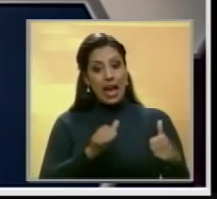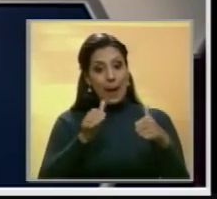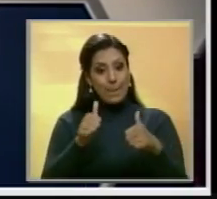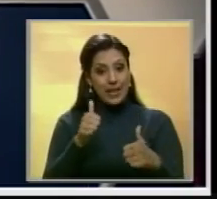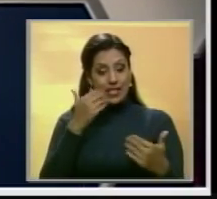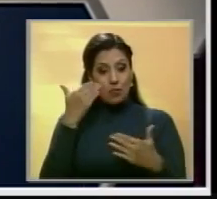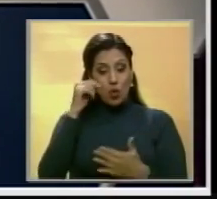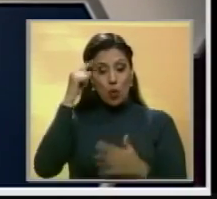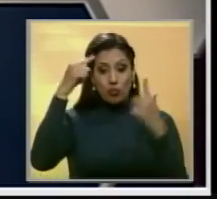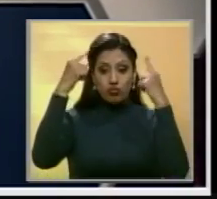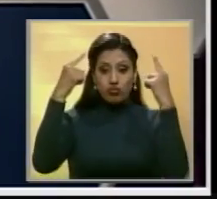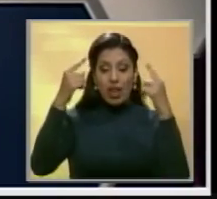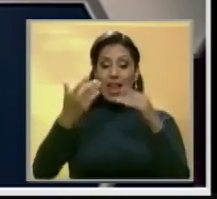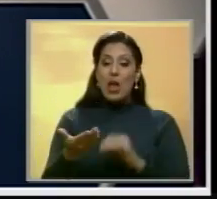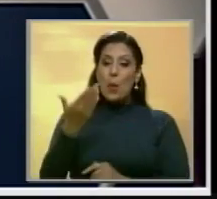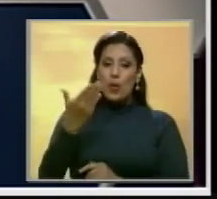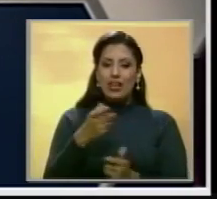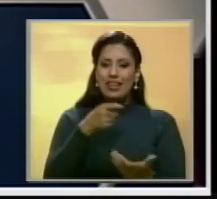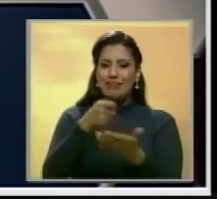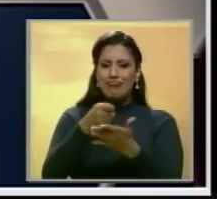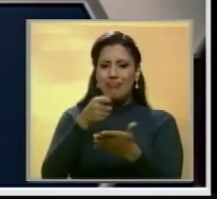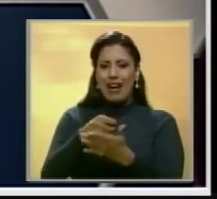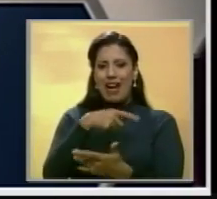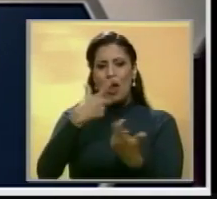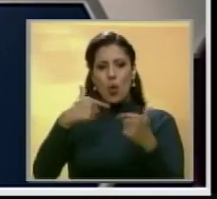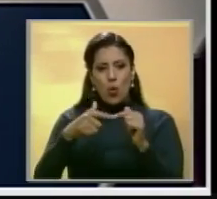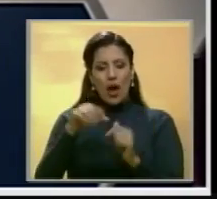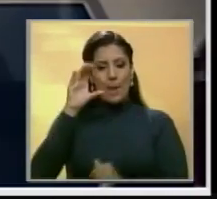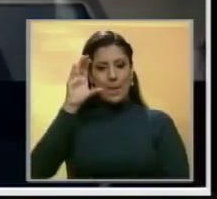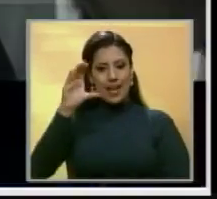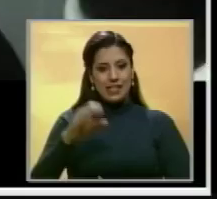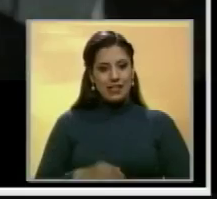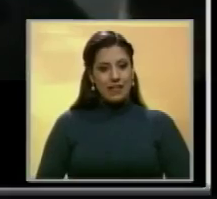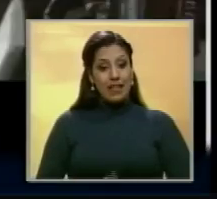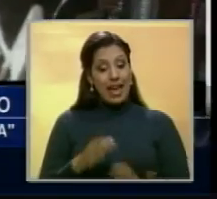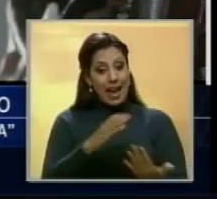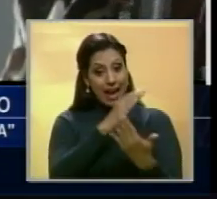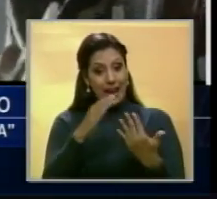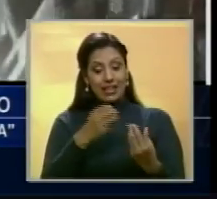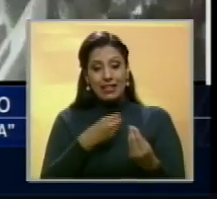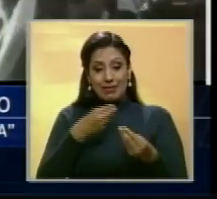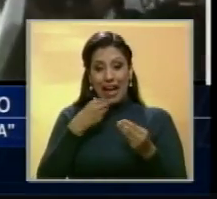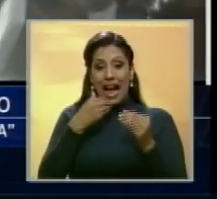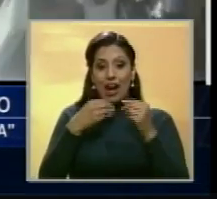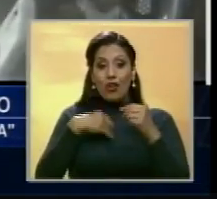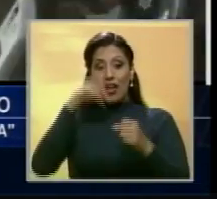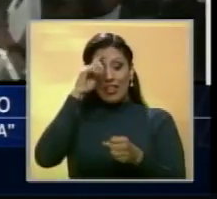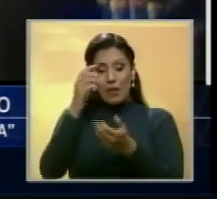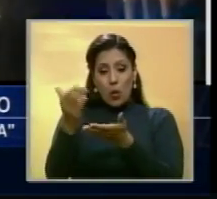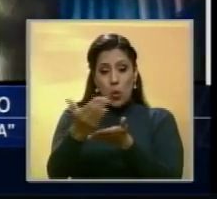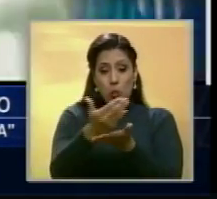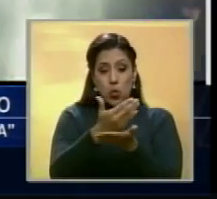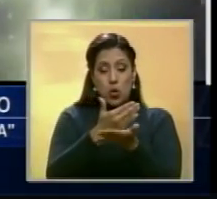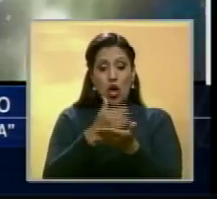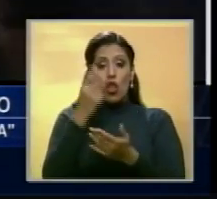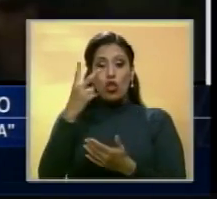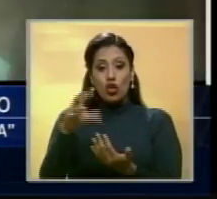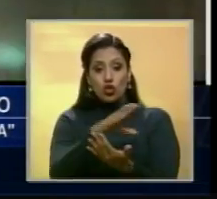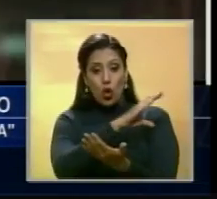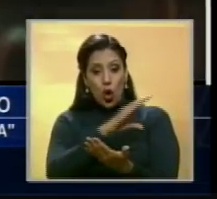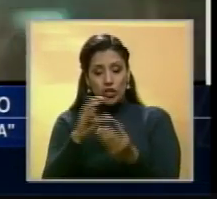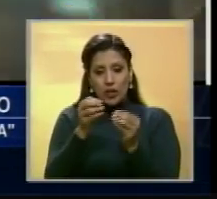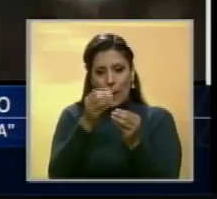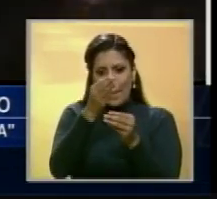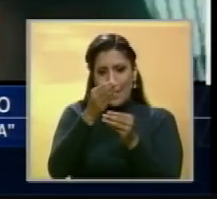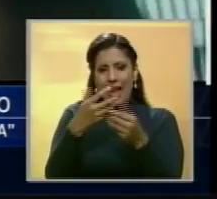con Carlos Vives y el importante donativo que realizará a su país. El cantante donará parte del recaudo de 2 de sus conciertos